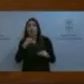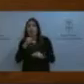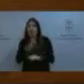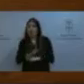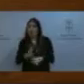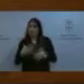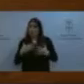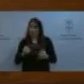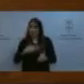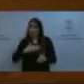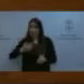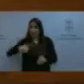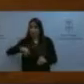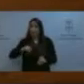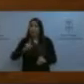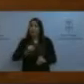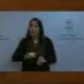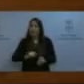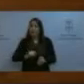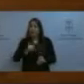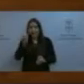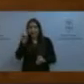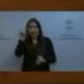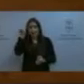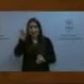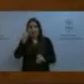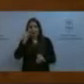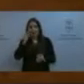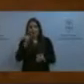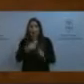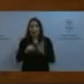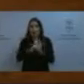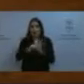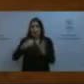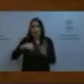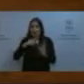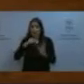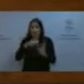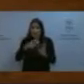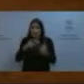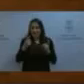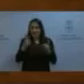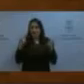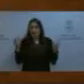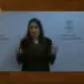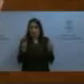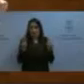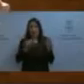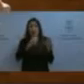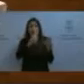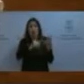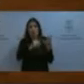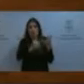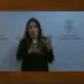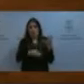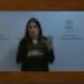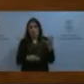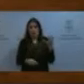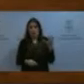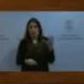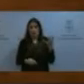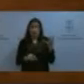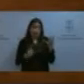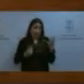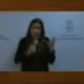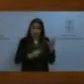ya ha presentado, ya tiene registradas iniciativas para mejorar. Lo último, la cuarta enmienda, más de